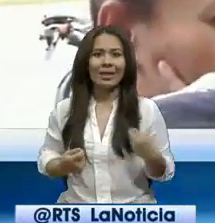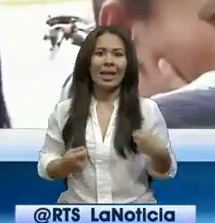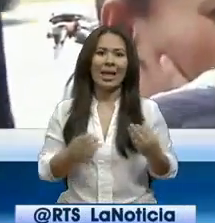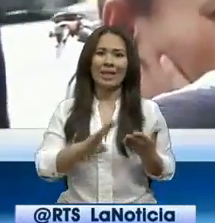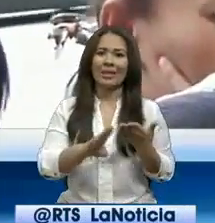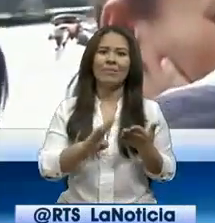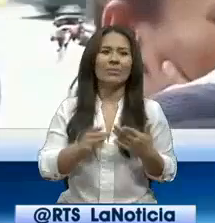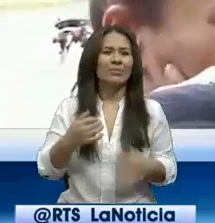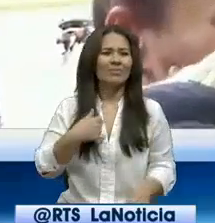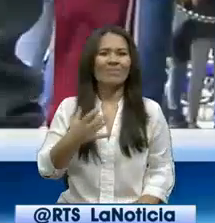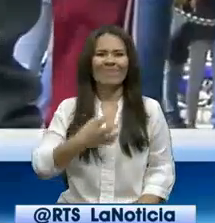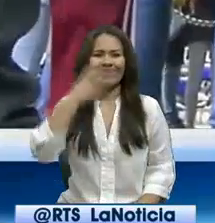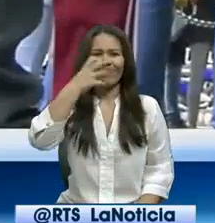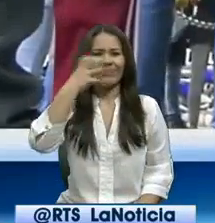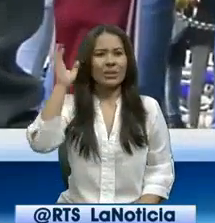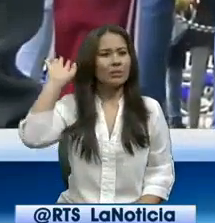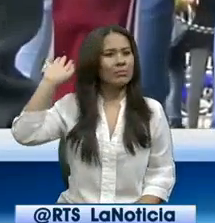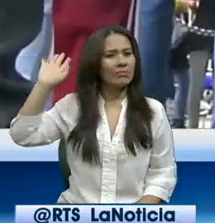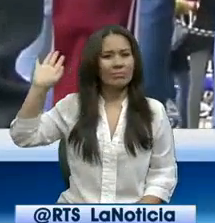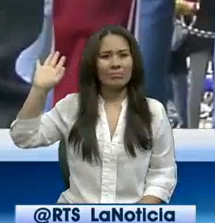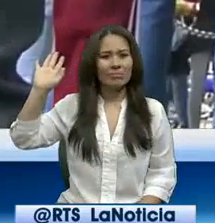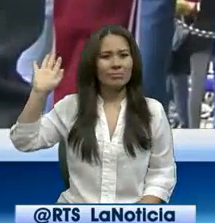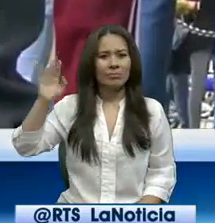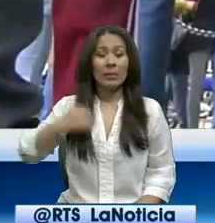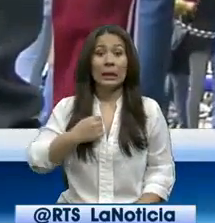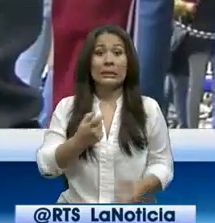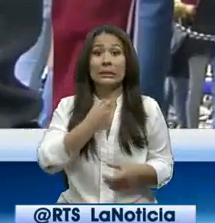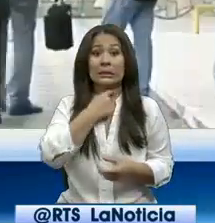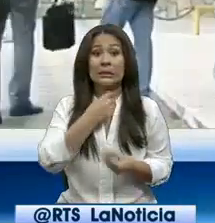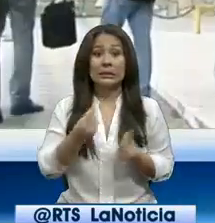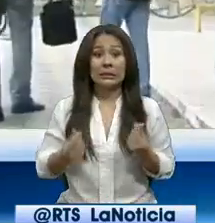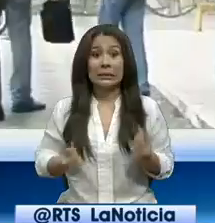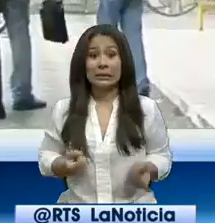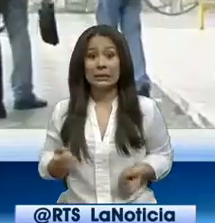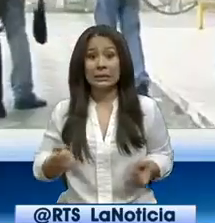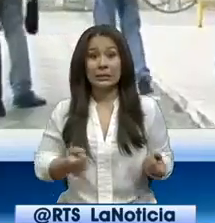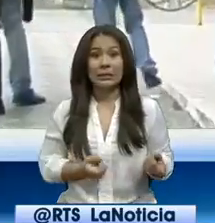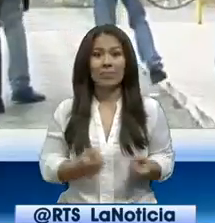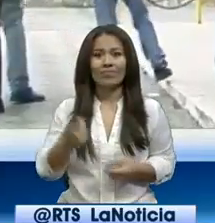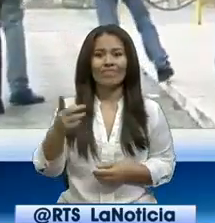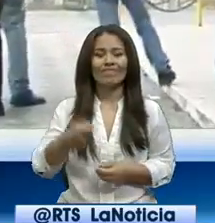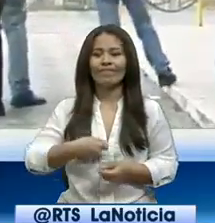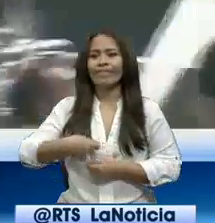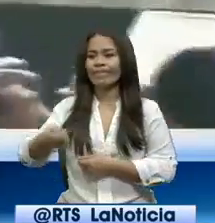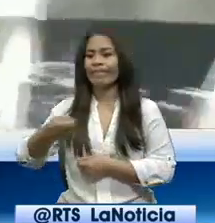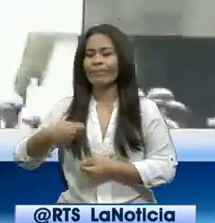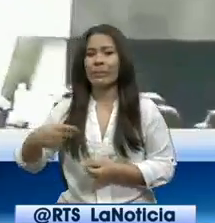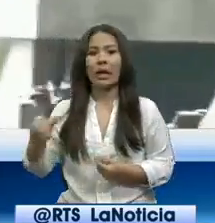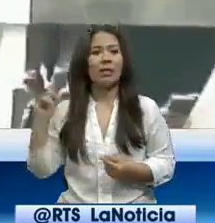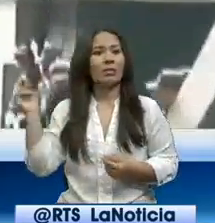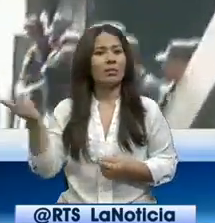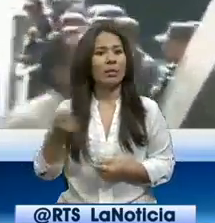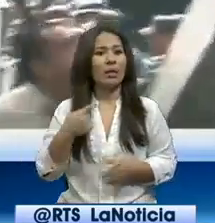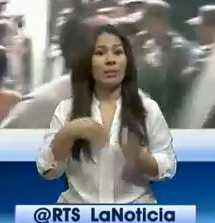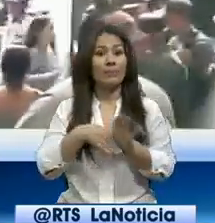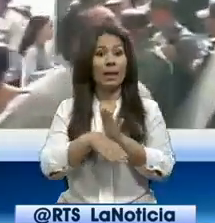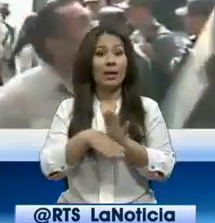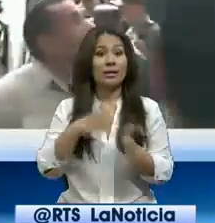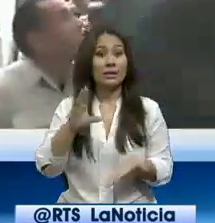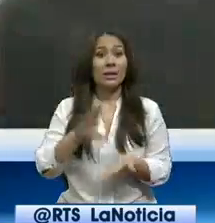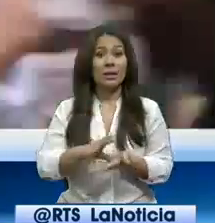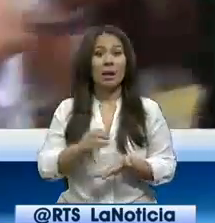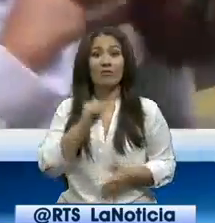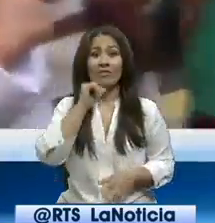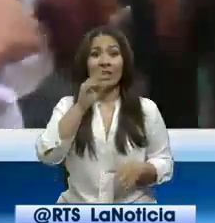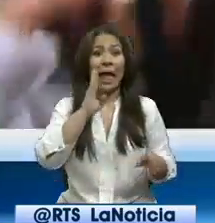porque me siento de mal humor. Con la escasez de efectivo, los bancos están racionando el dinero que entregan al público. En los alrededores del Banco Central se sentía la